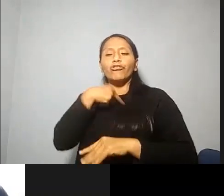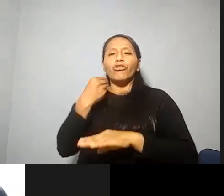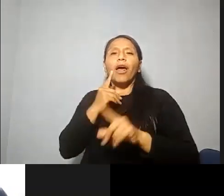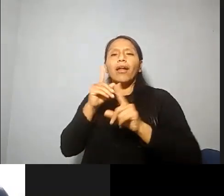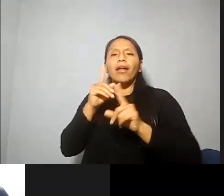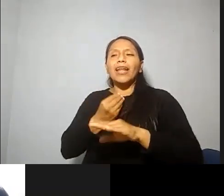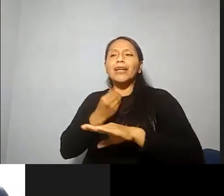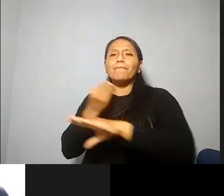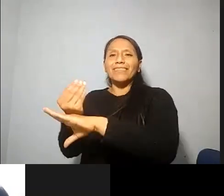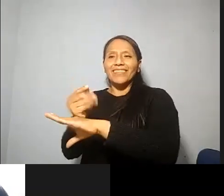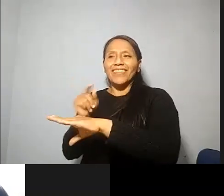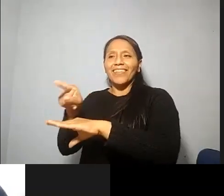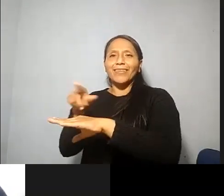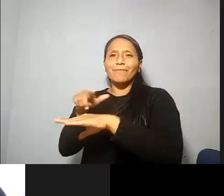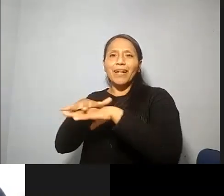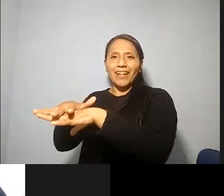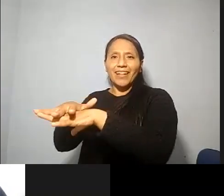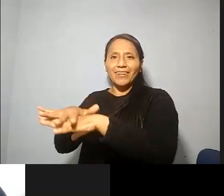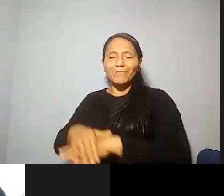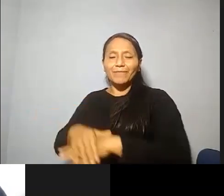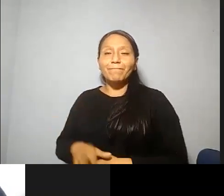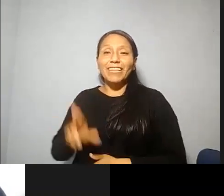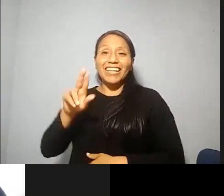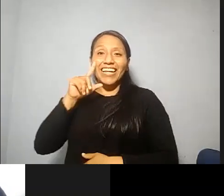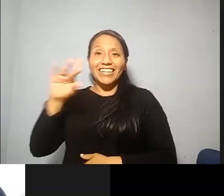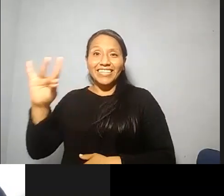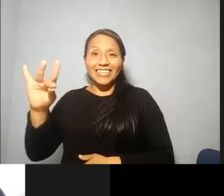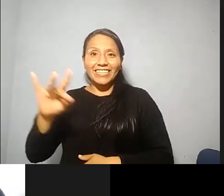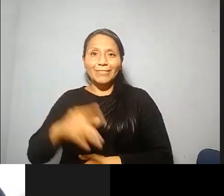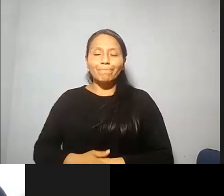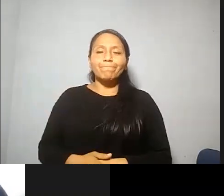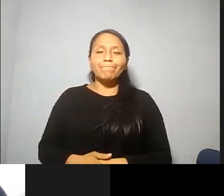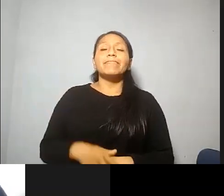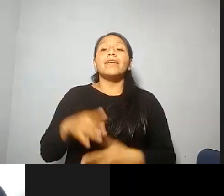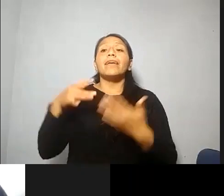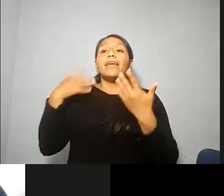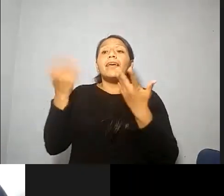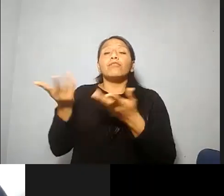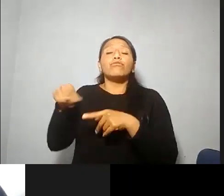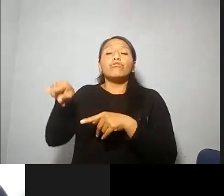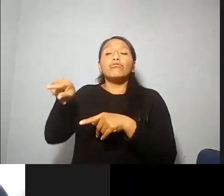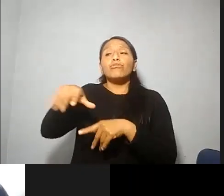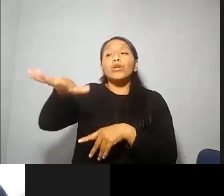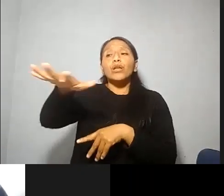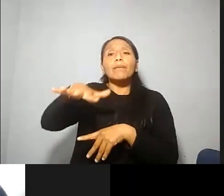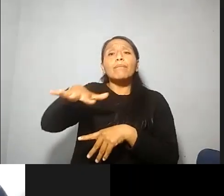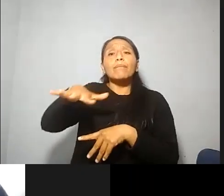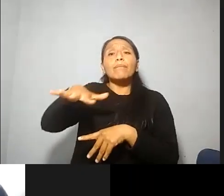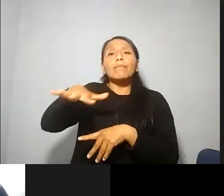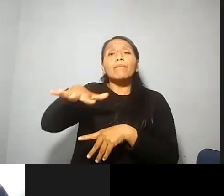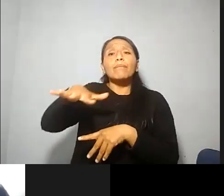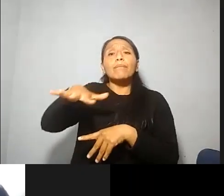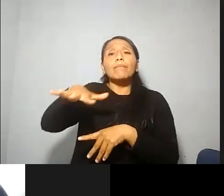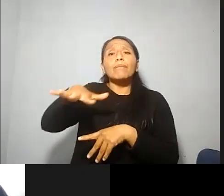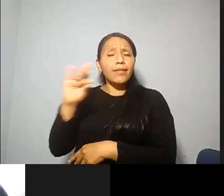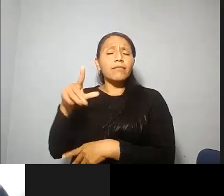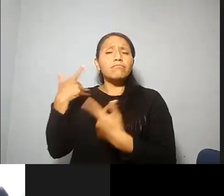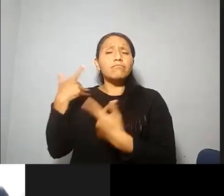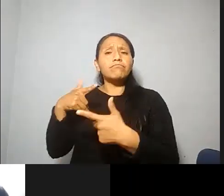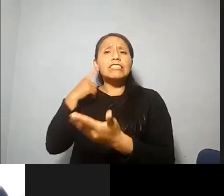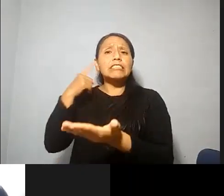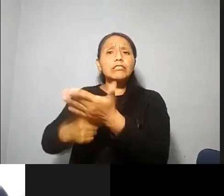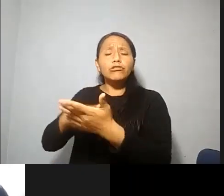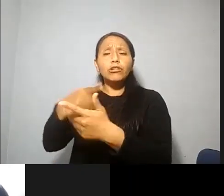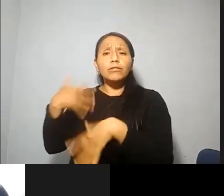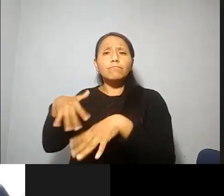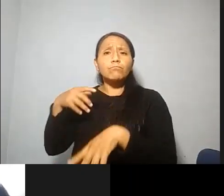¿sí? La RIT, bueno, es un espacio muy importante donde se definen muchas cosas, ¿sí?,